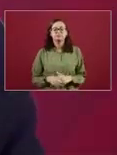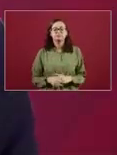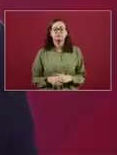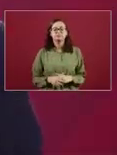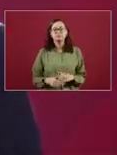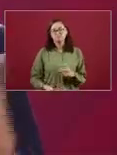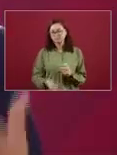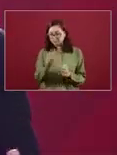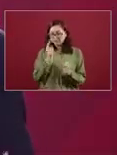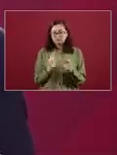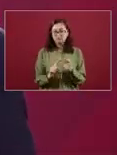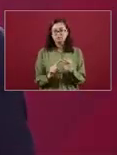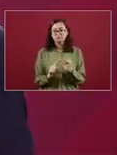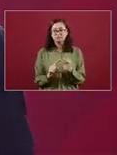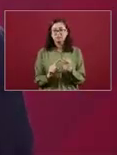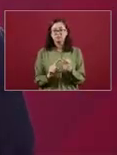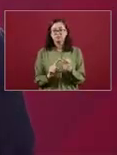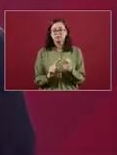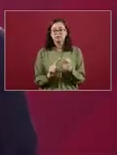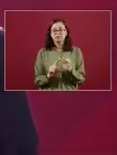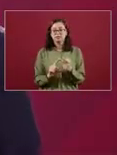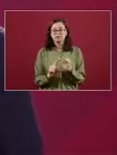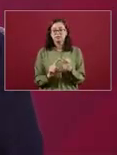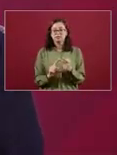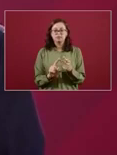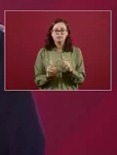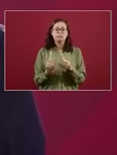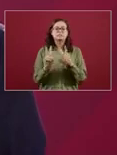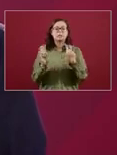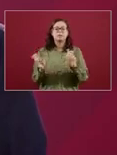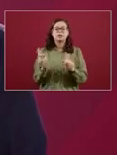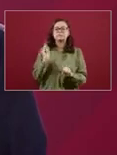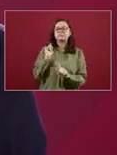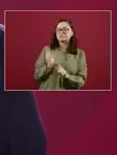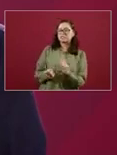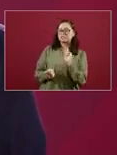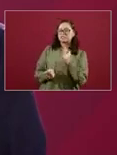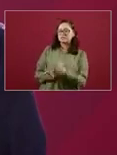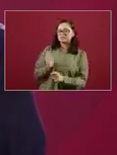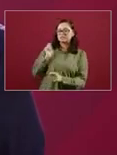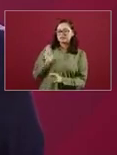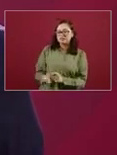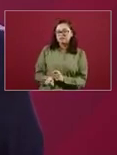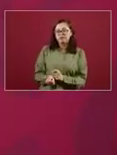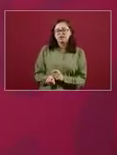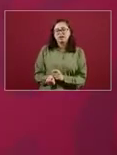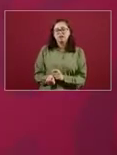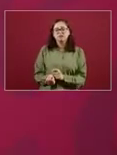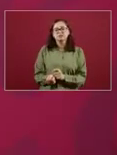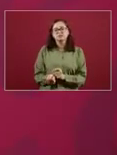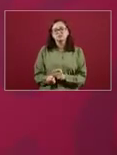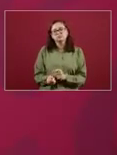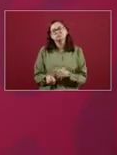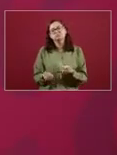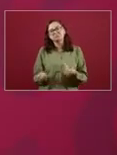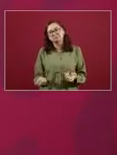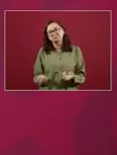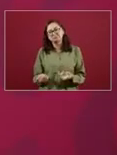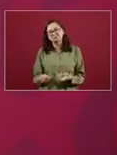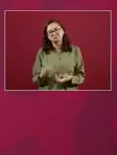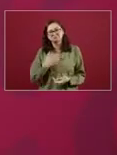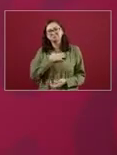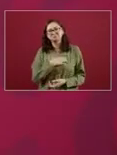Lo segundo es ya de interpretación. Yo también estoy muy contento